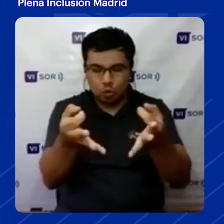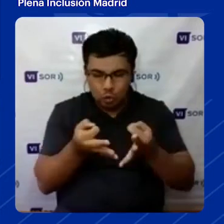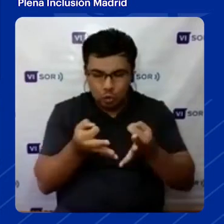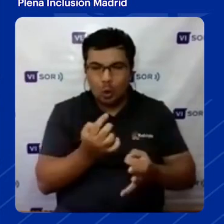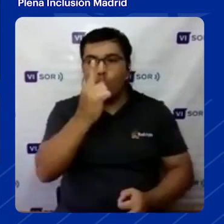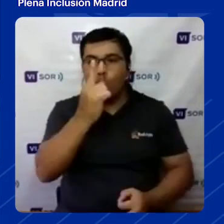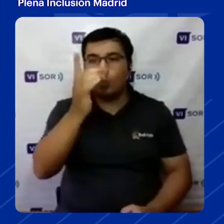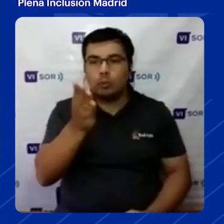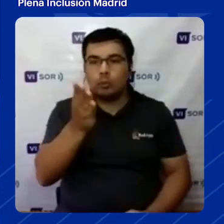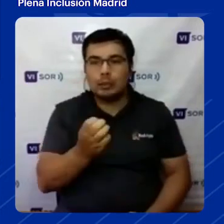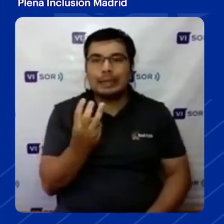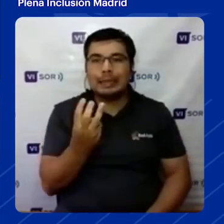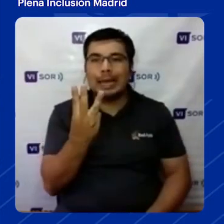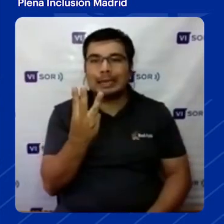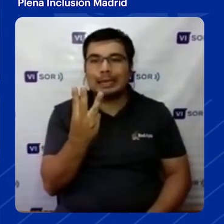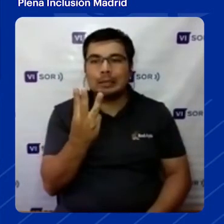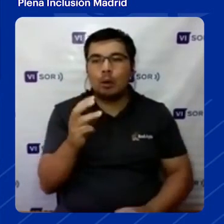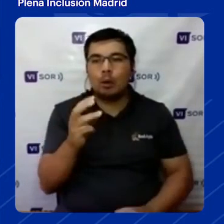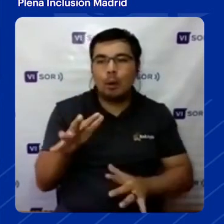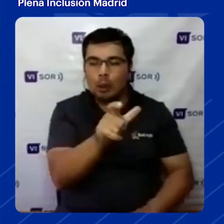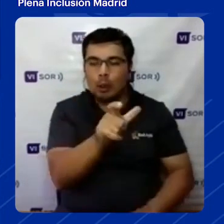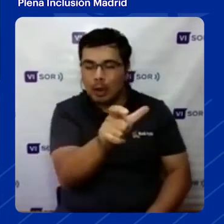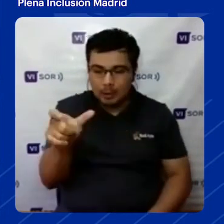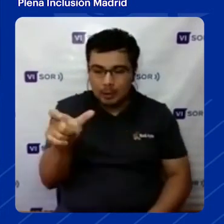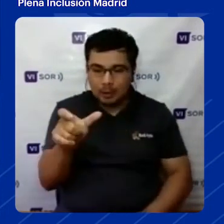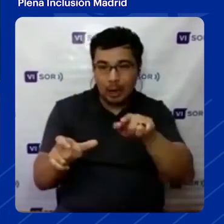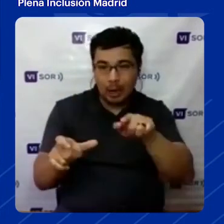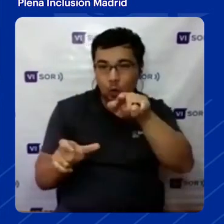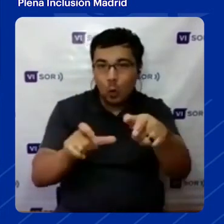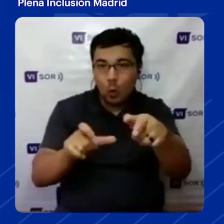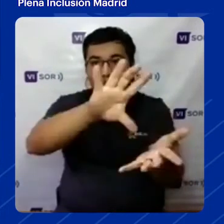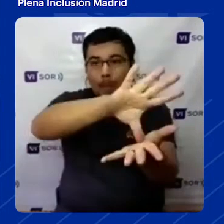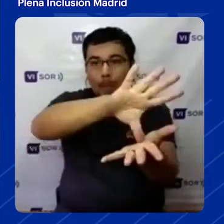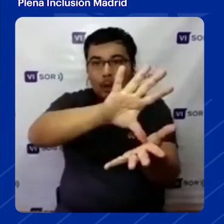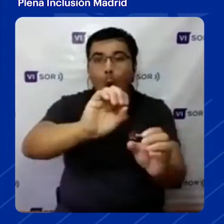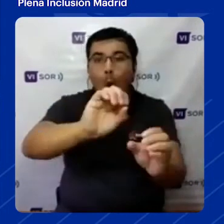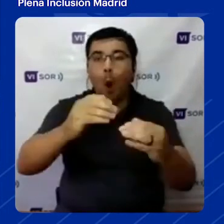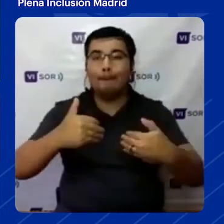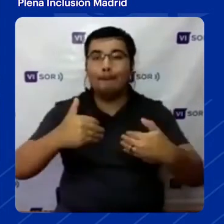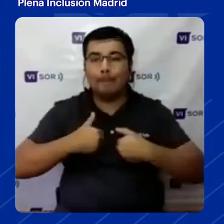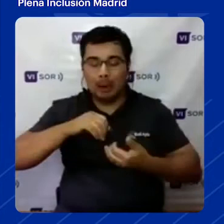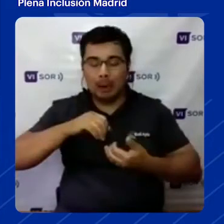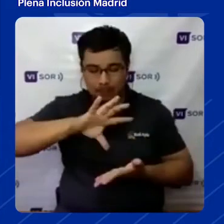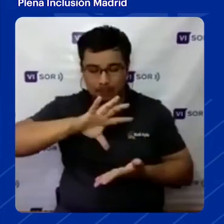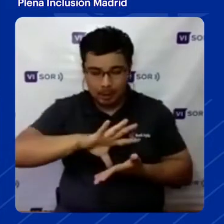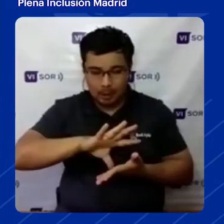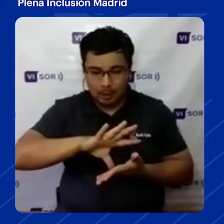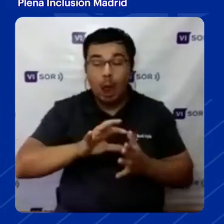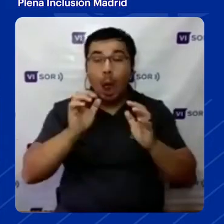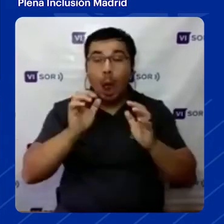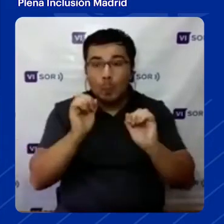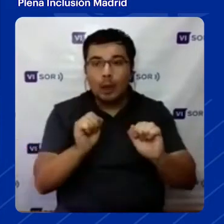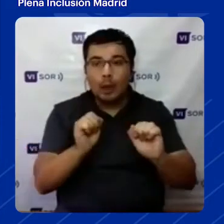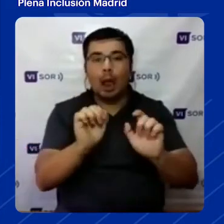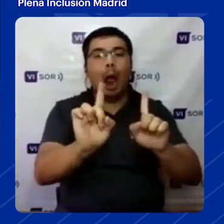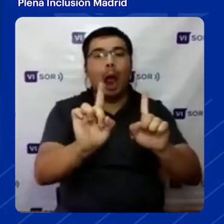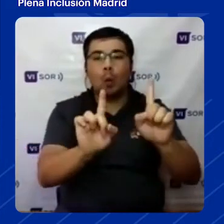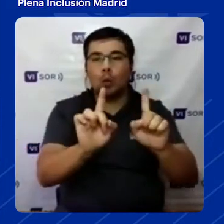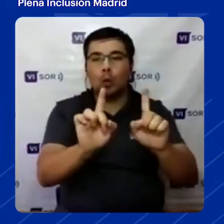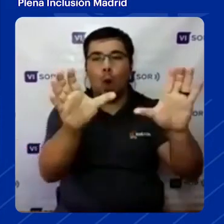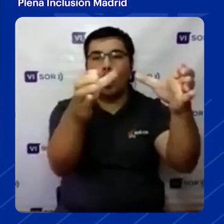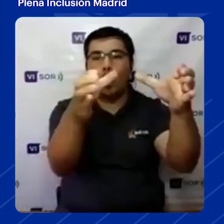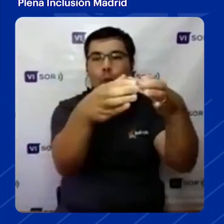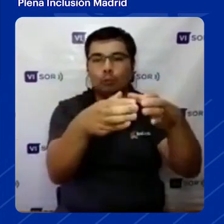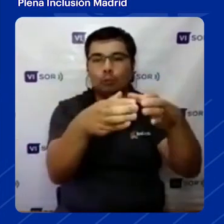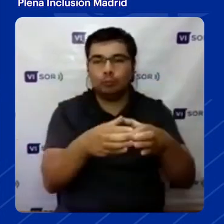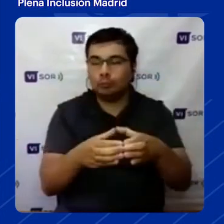las personas que pueda haber en su país y en el mío pueden encontrarse bajo una de estas circunstancias. Por lo tanto, no estamos hablando de